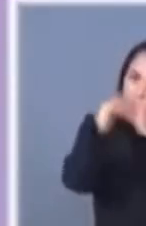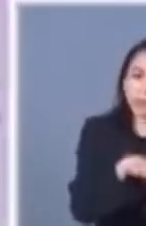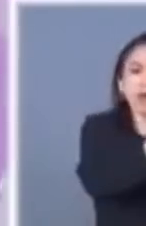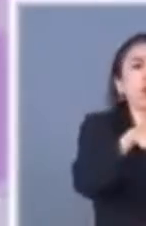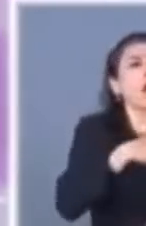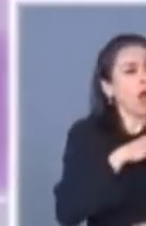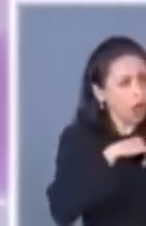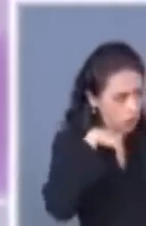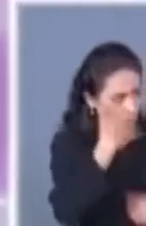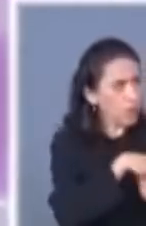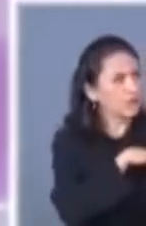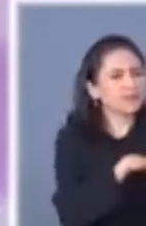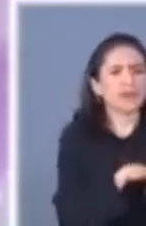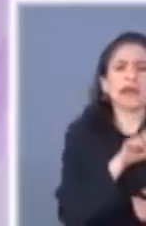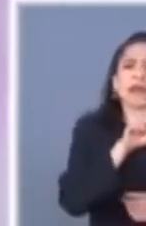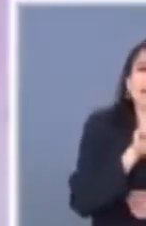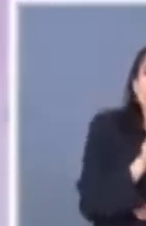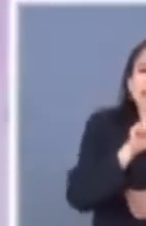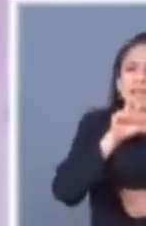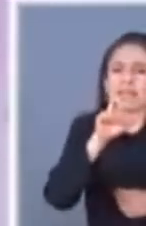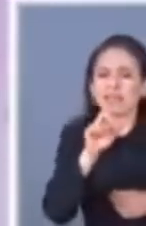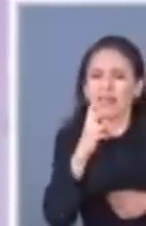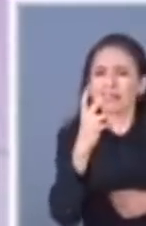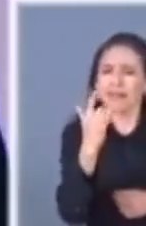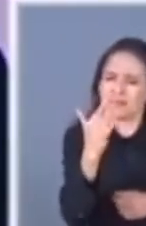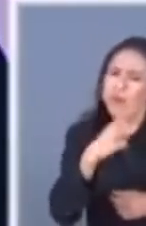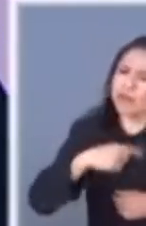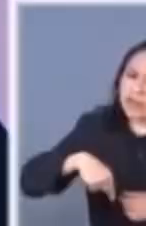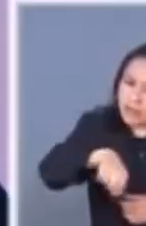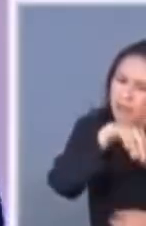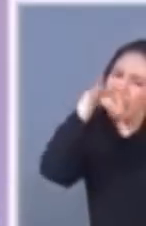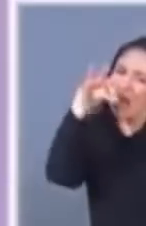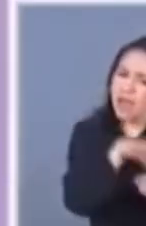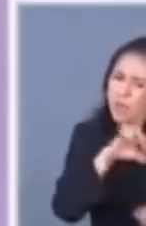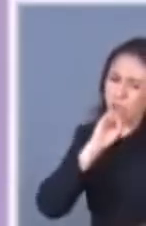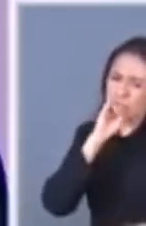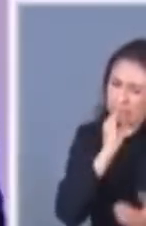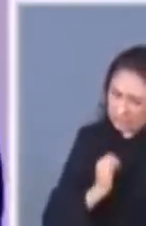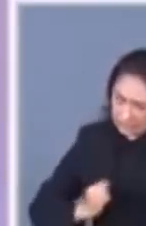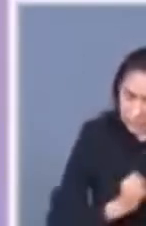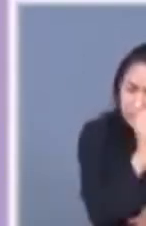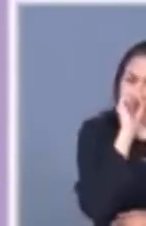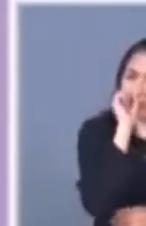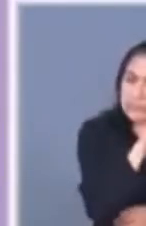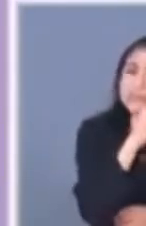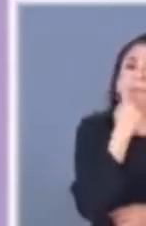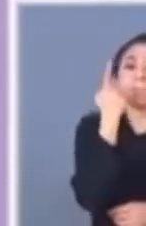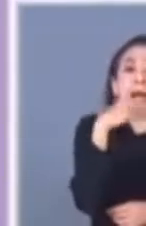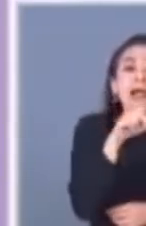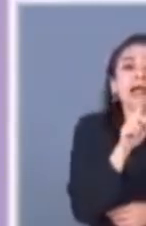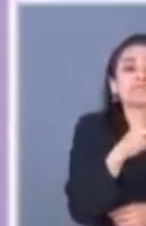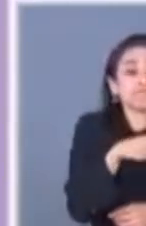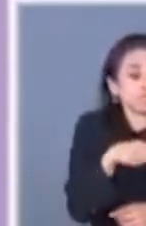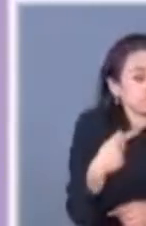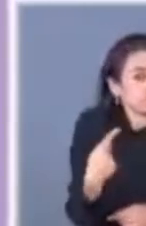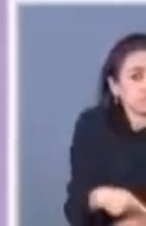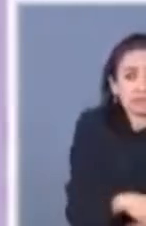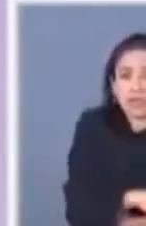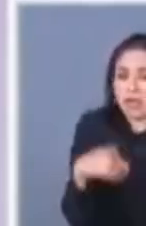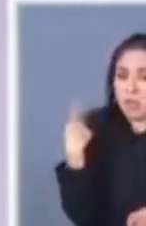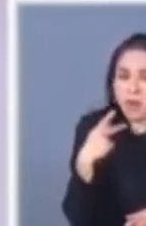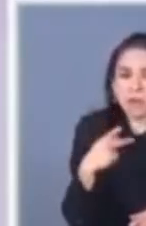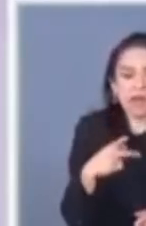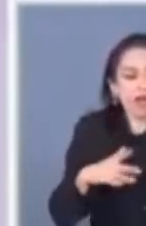30, 50 votos por cada uno de ustedes para ganar y lograr traer a Puebla un gobierno totalmente